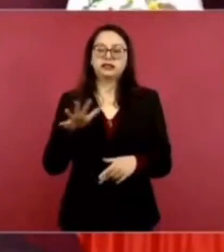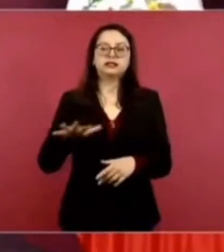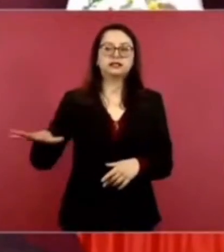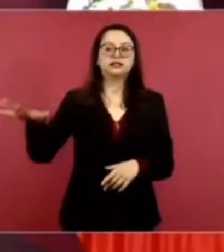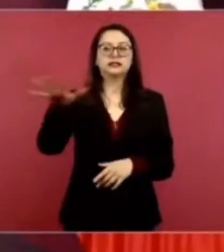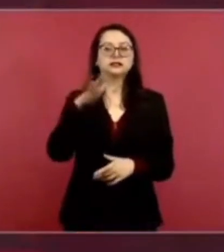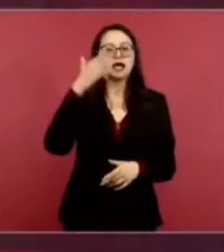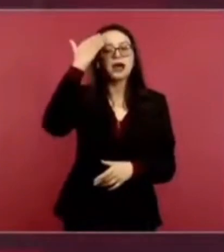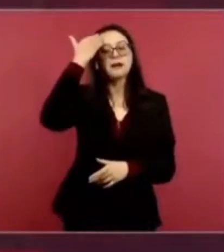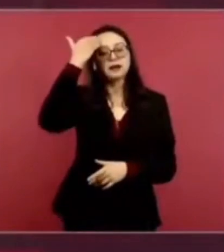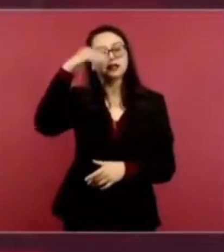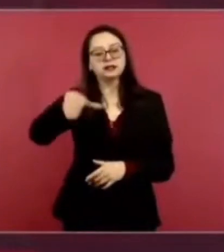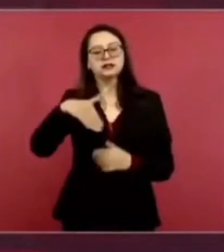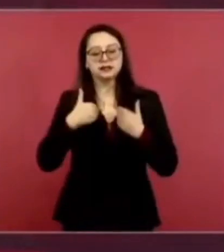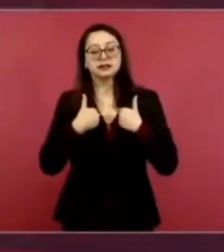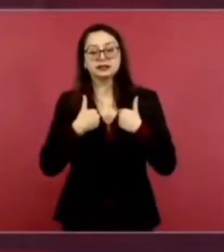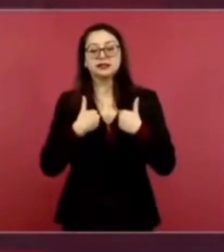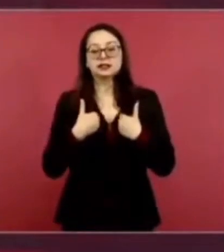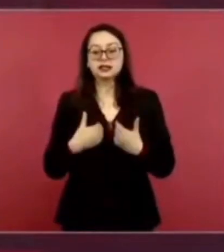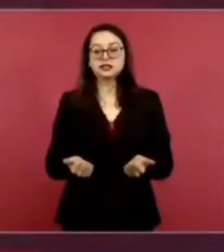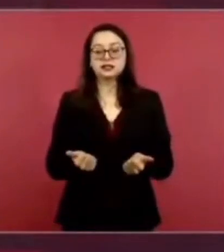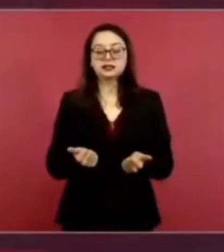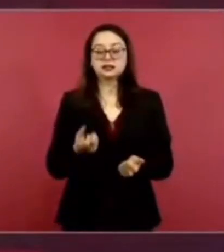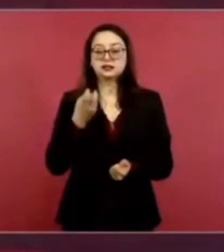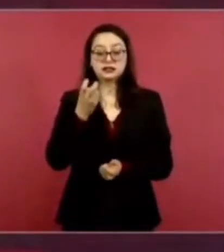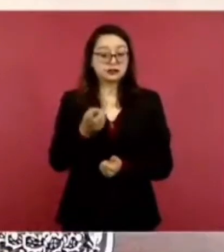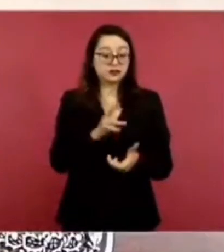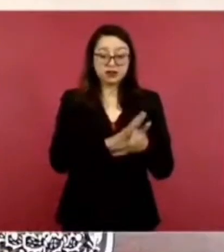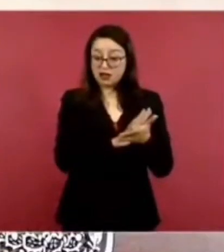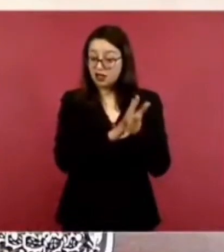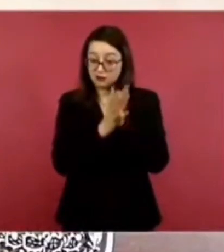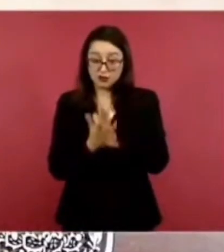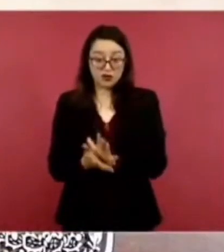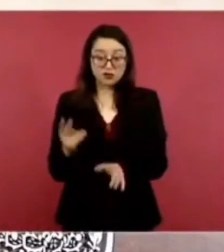y todos ya no podíamos seguir